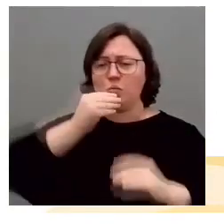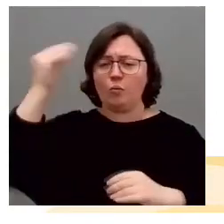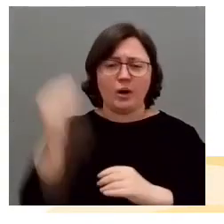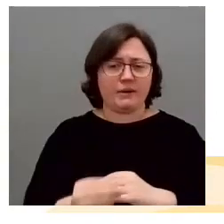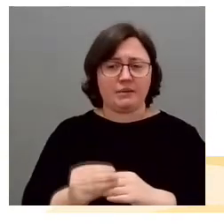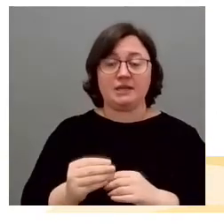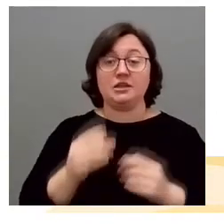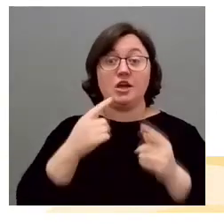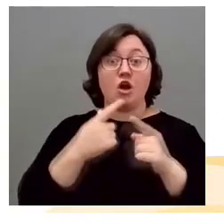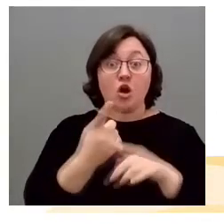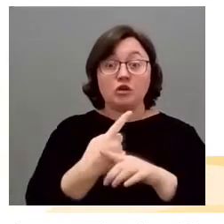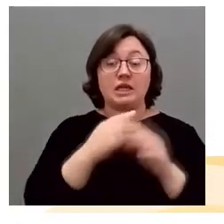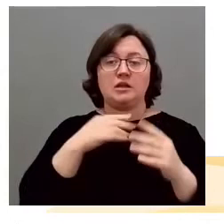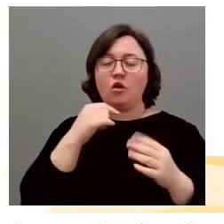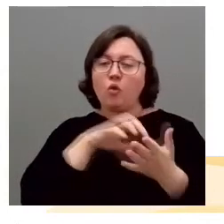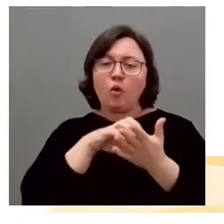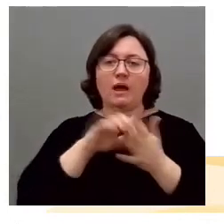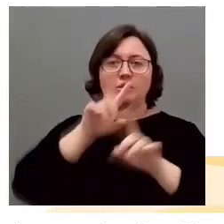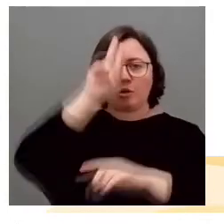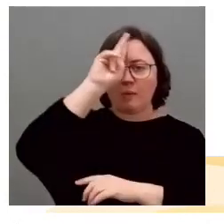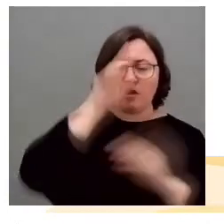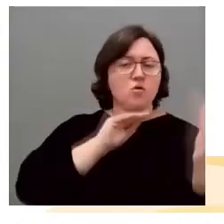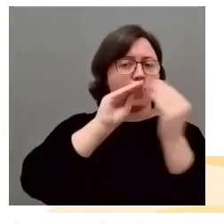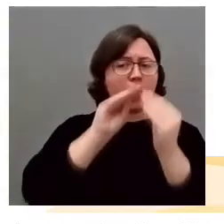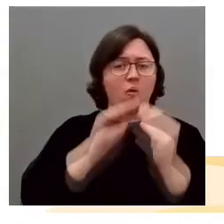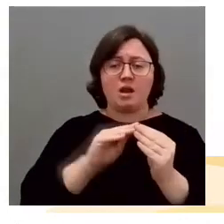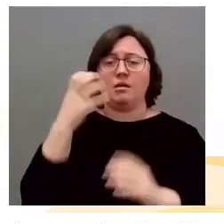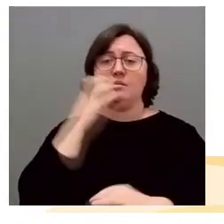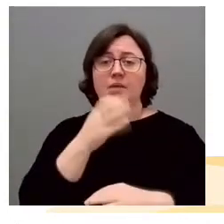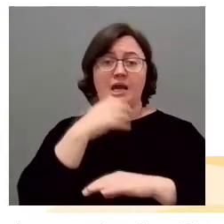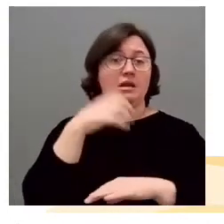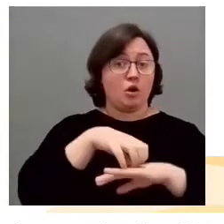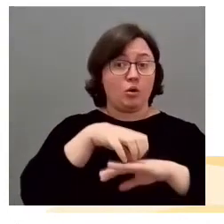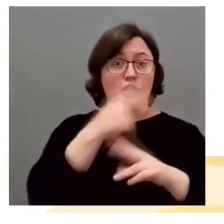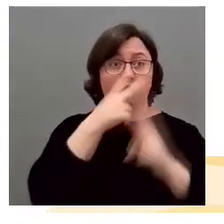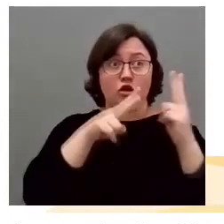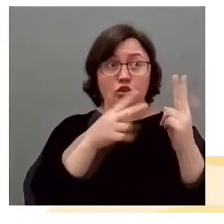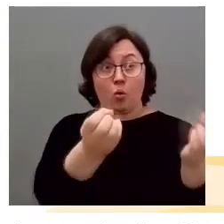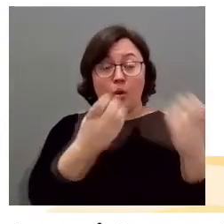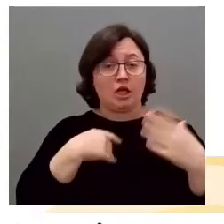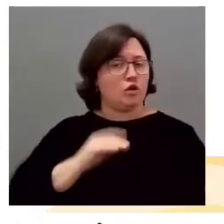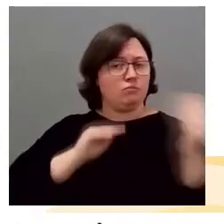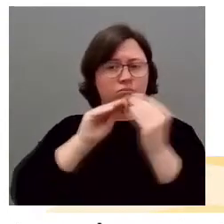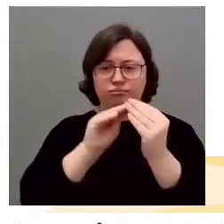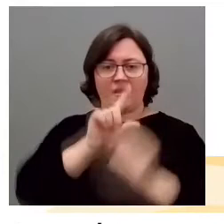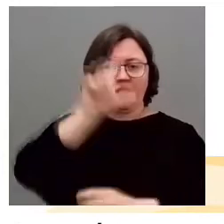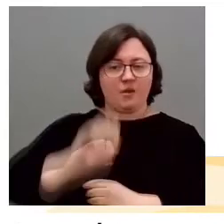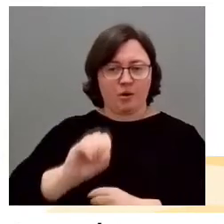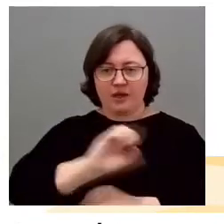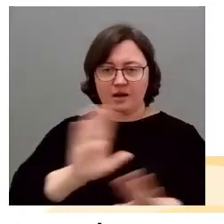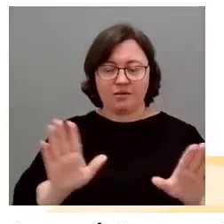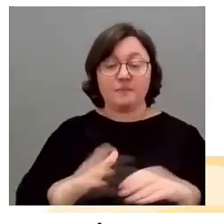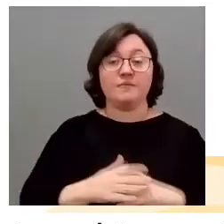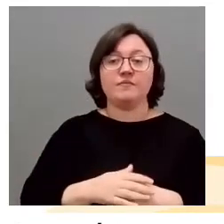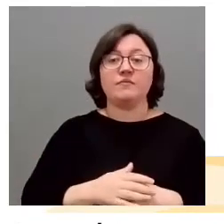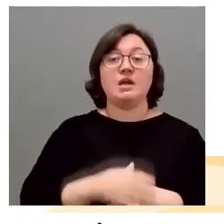y compartimos muchas de las inquietudes que tanto Miguel como Luis, pues habéis manifestado y a las cuales me sumo desde ya, ¿no?